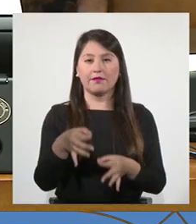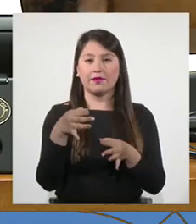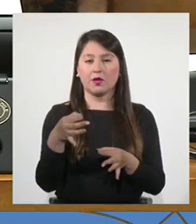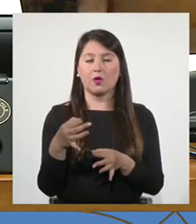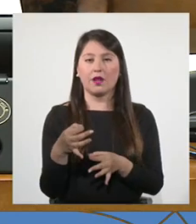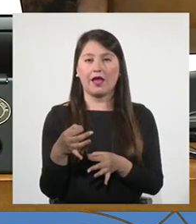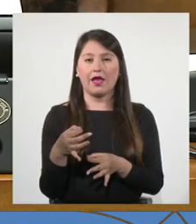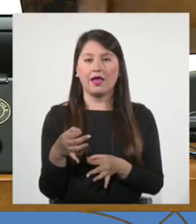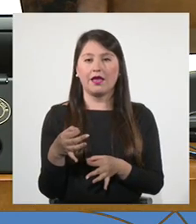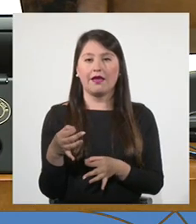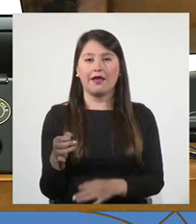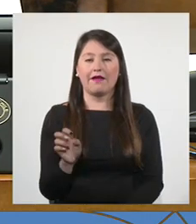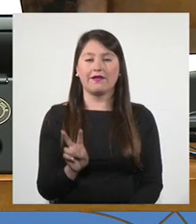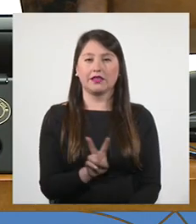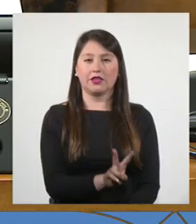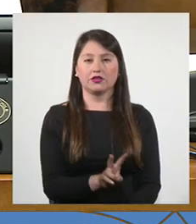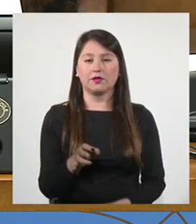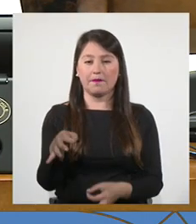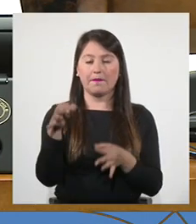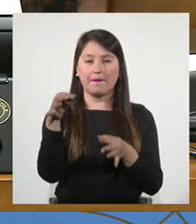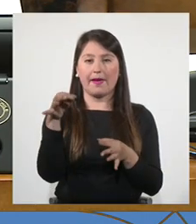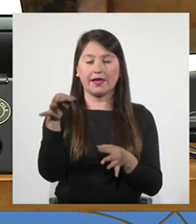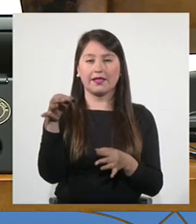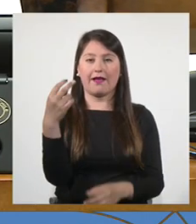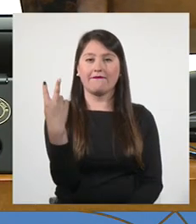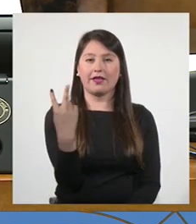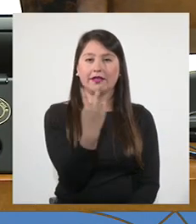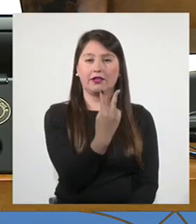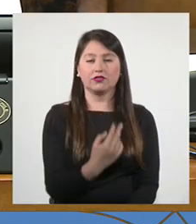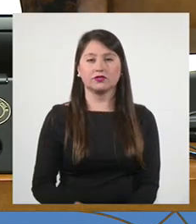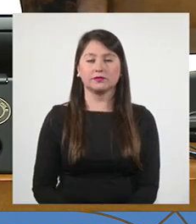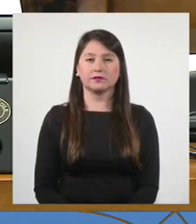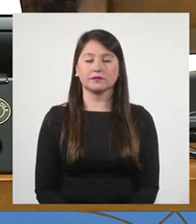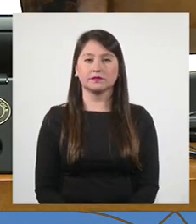22. Página 22.